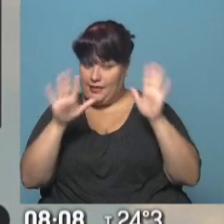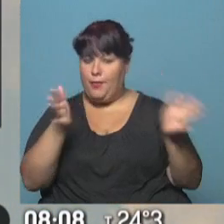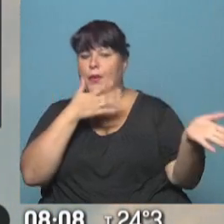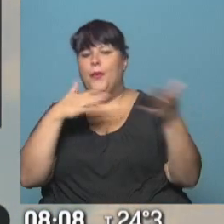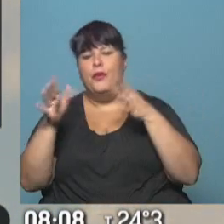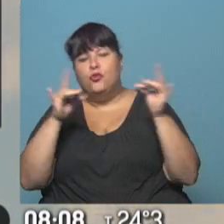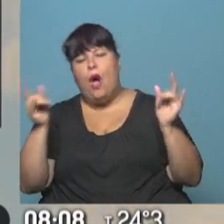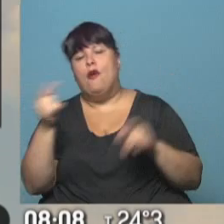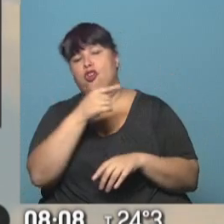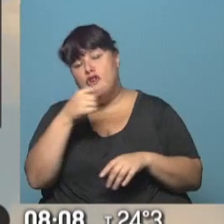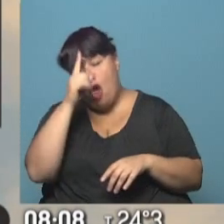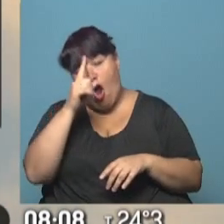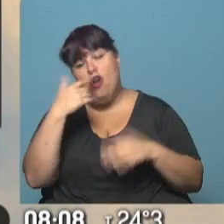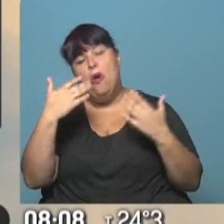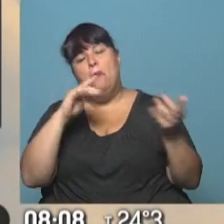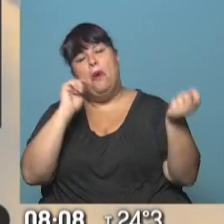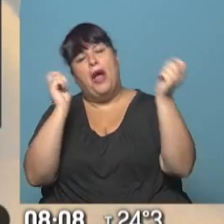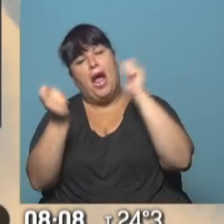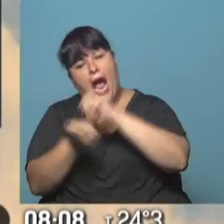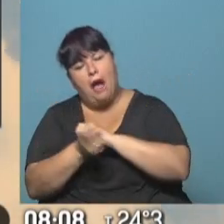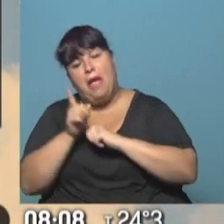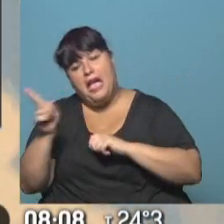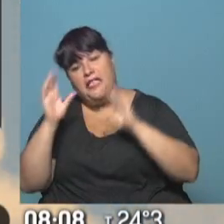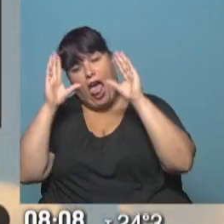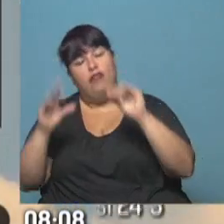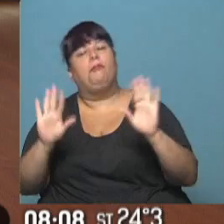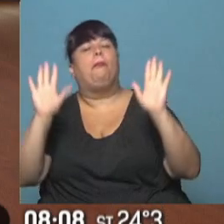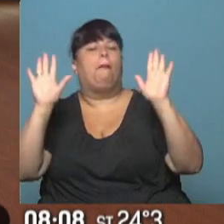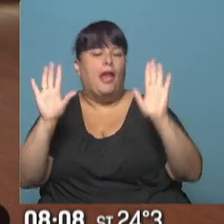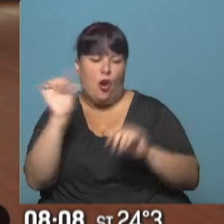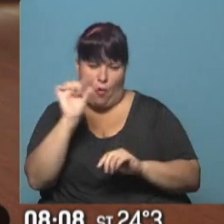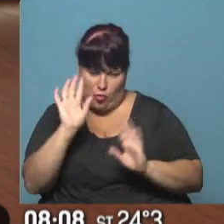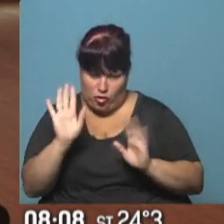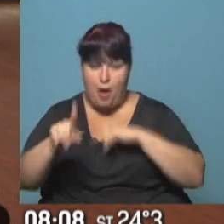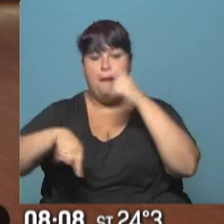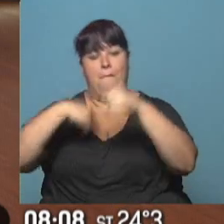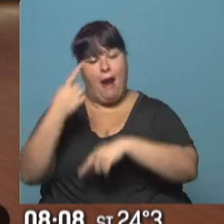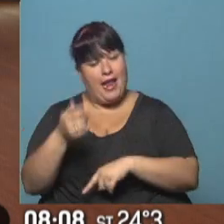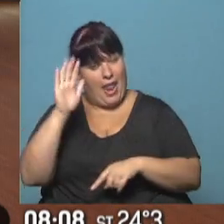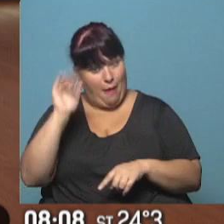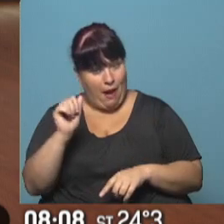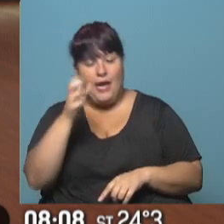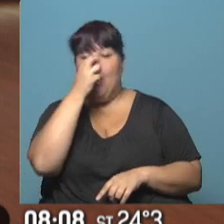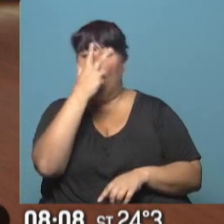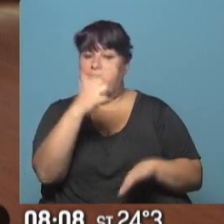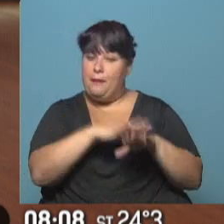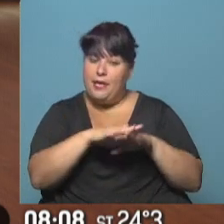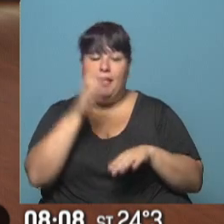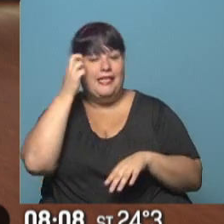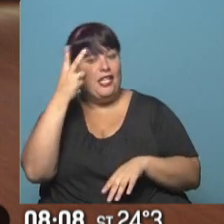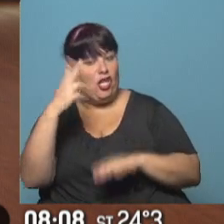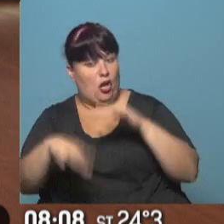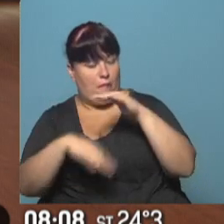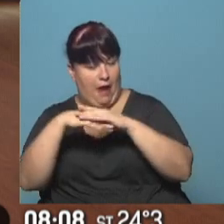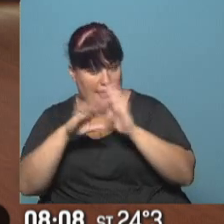vientos moderados del sector norte que posiblemente cambien al sector este hacia la noche, pero en forma temporaria. Mañana martes, 23 la mínima, 32 grados